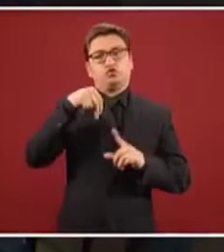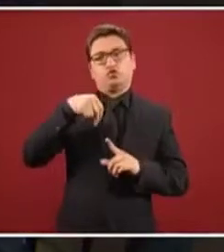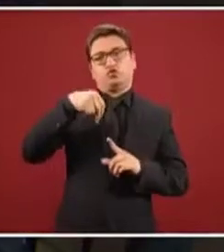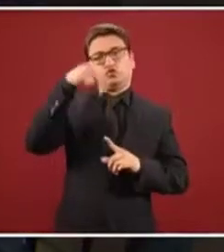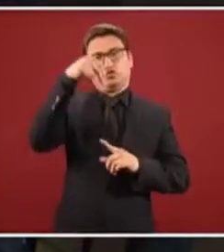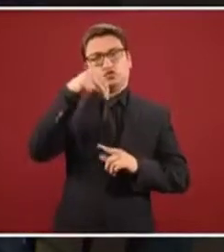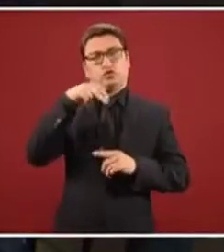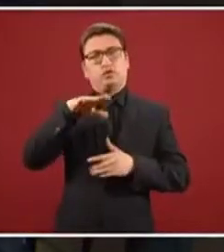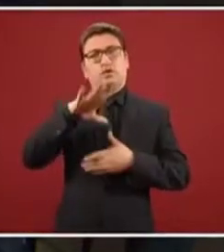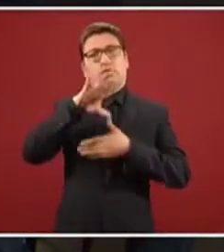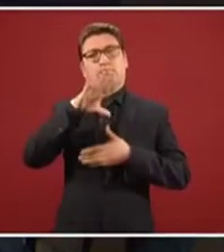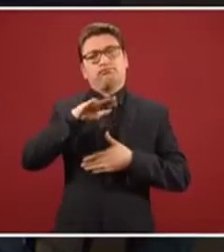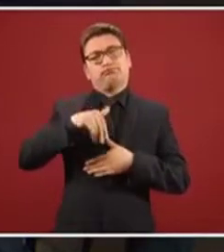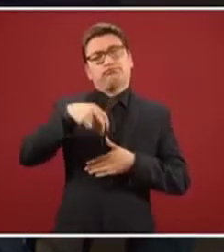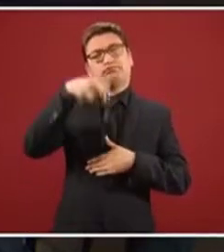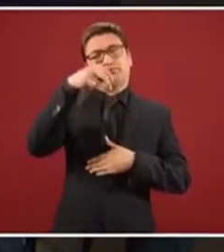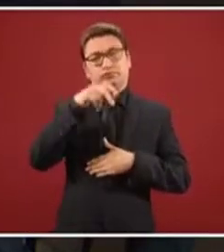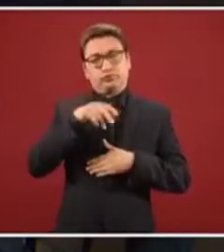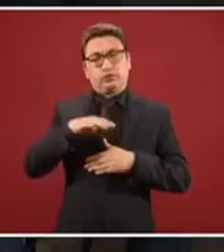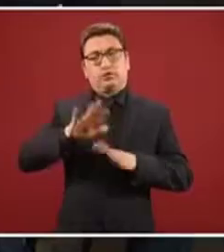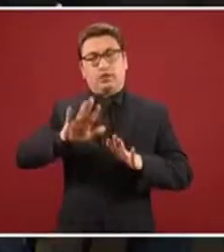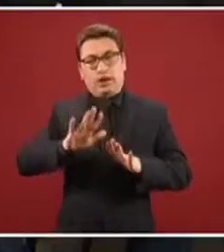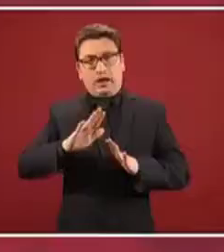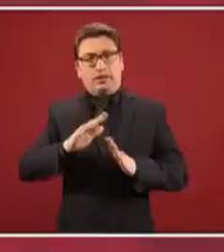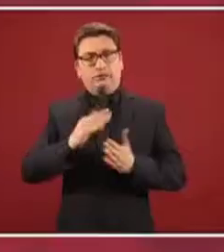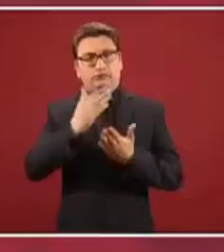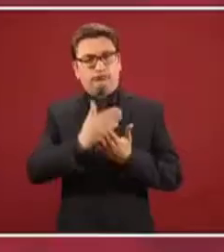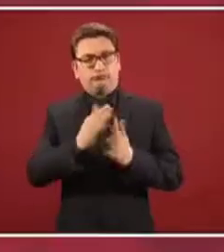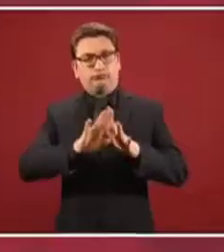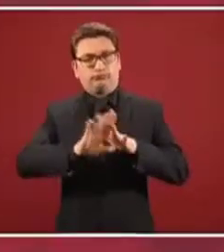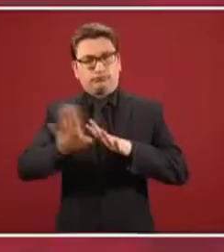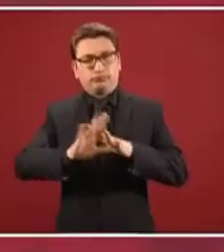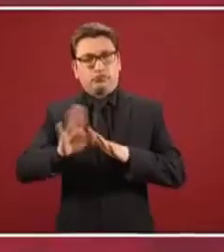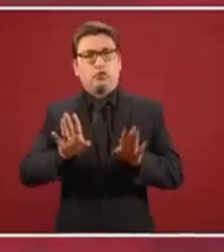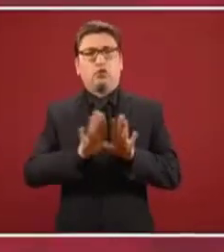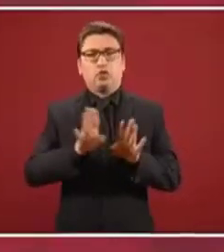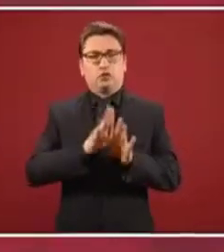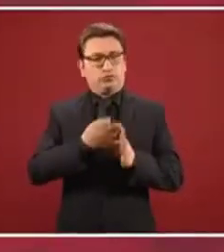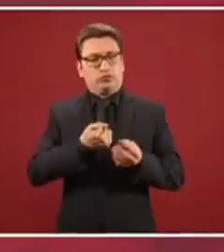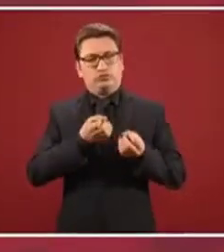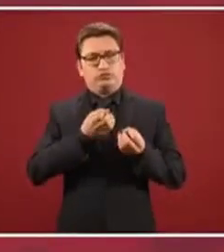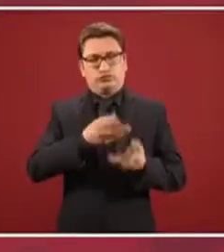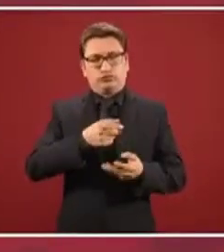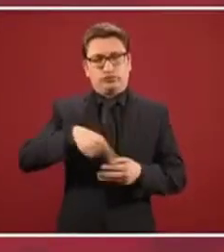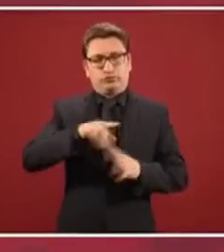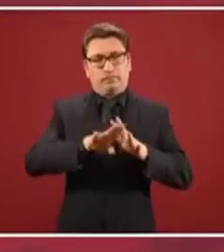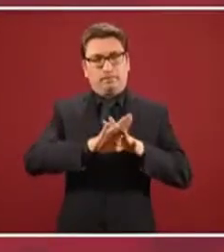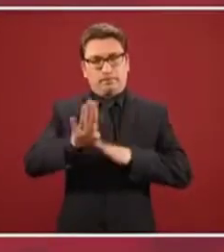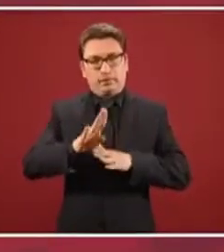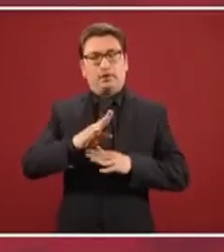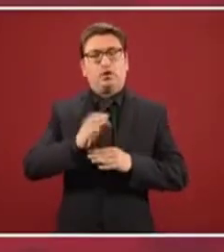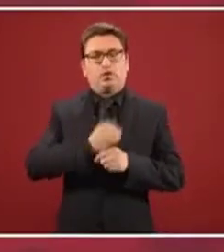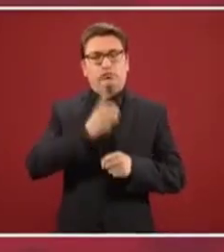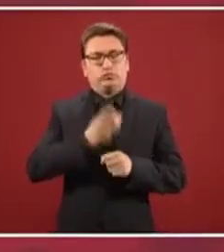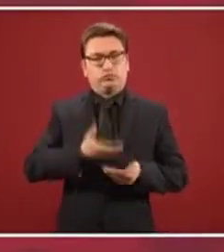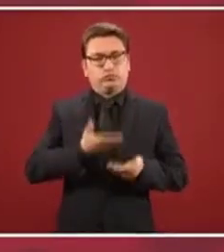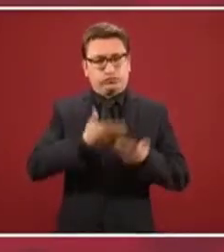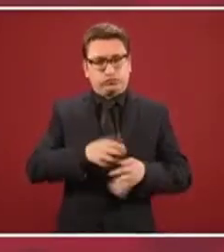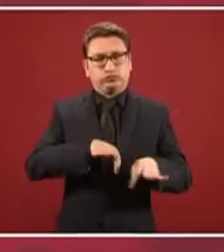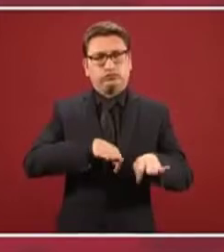se hizo dando opciones de trabajo a migrantes,